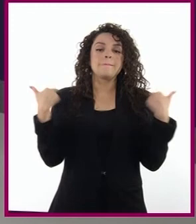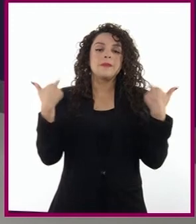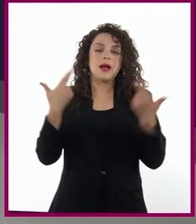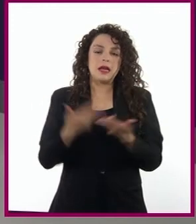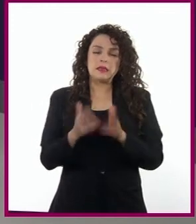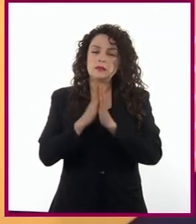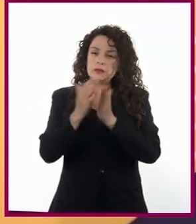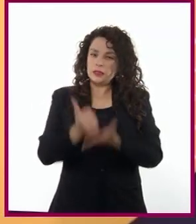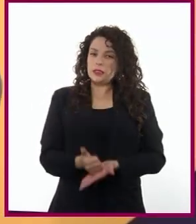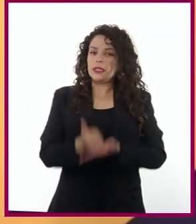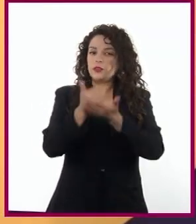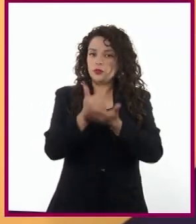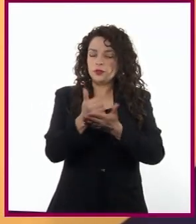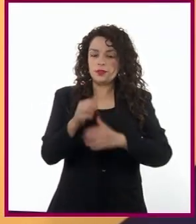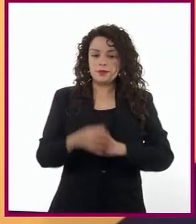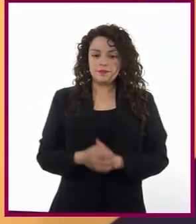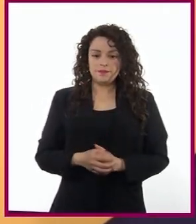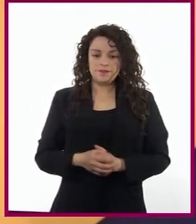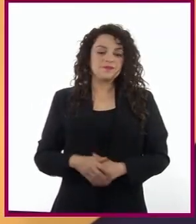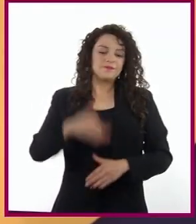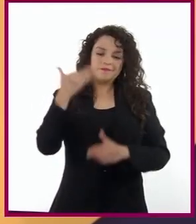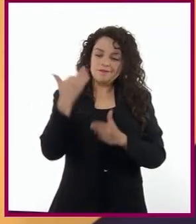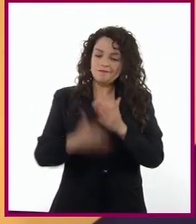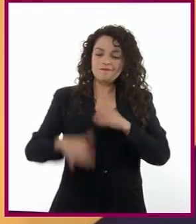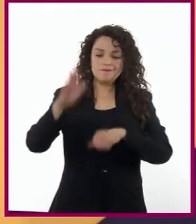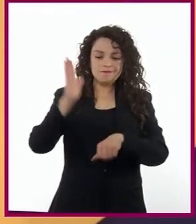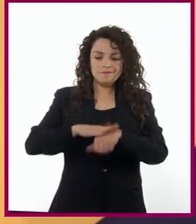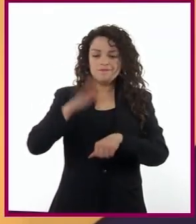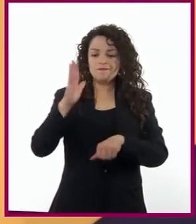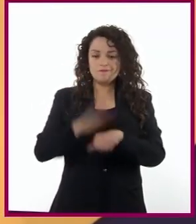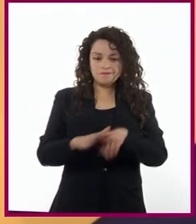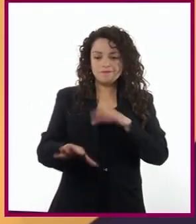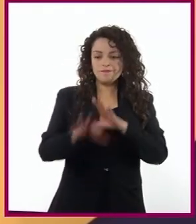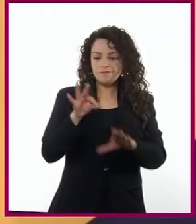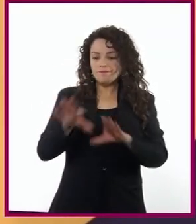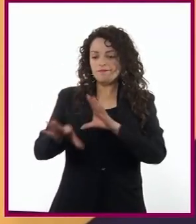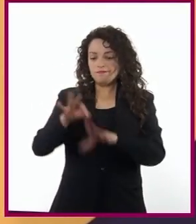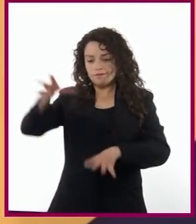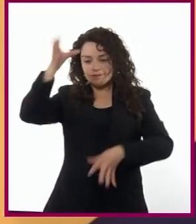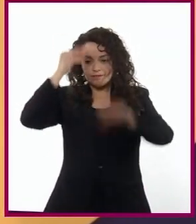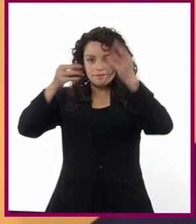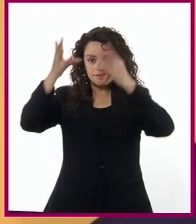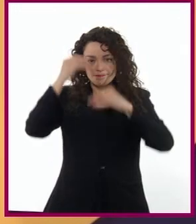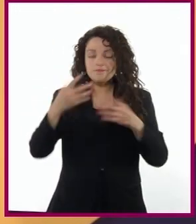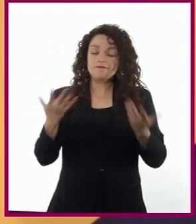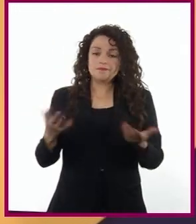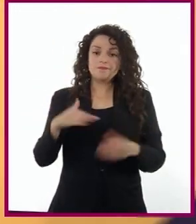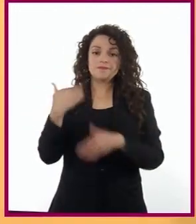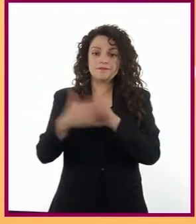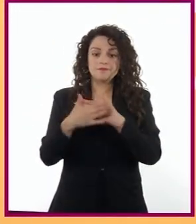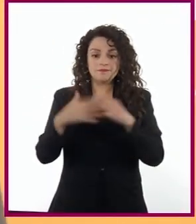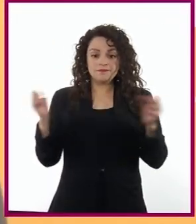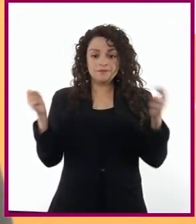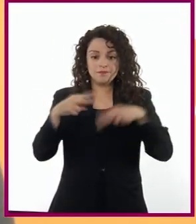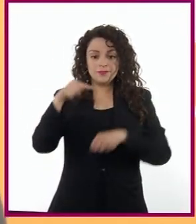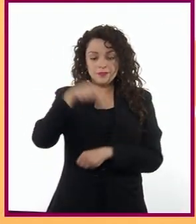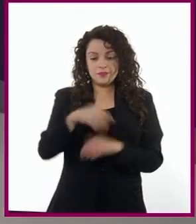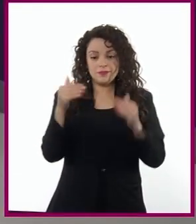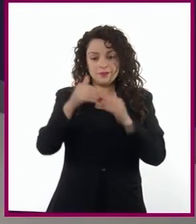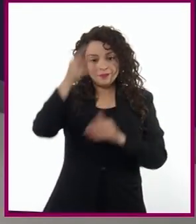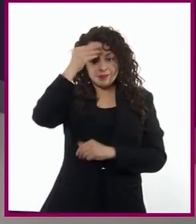o maestros. Aún queda mucho por explorar y descubrir, así que nos vemos pronto aquí en Aprende en